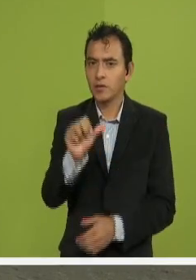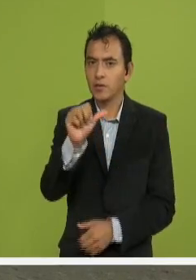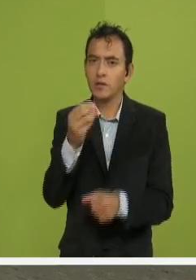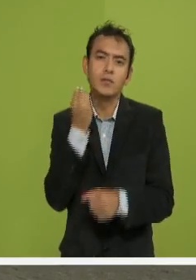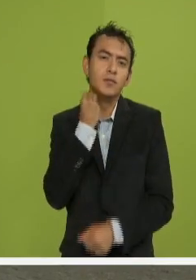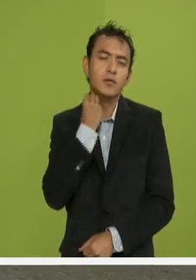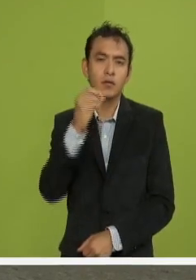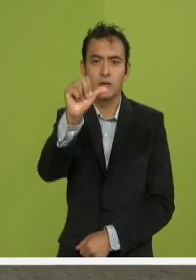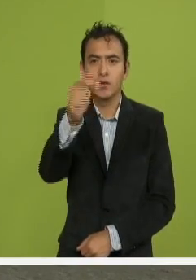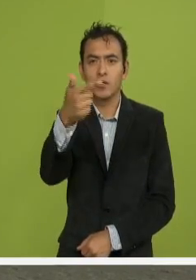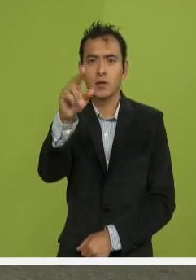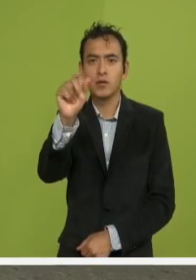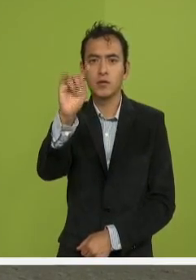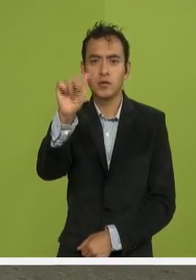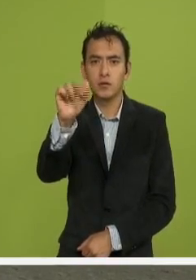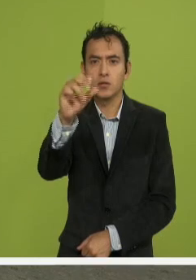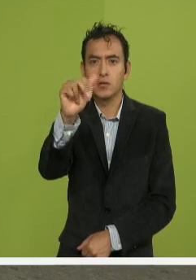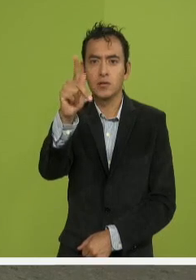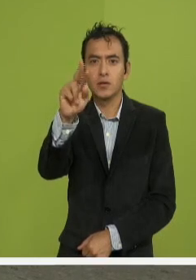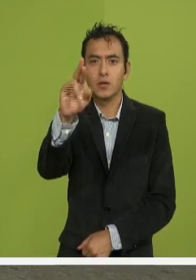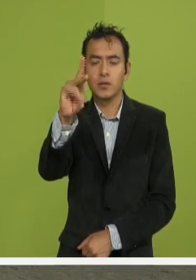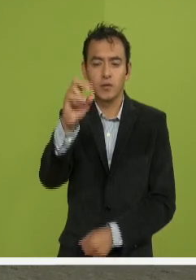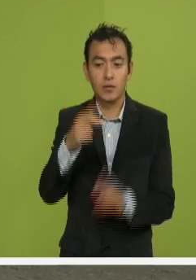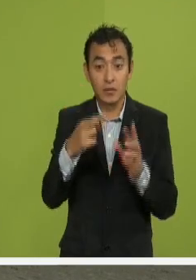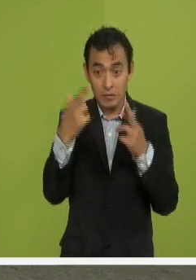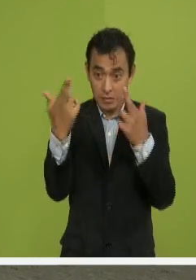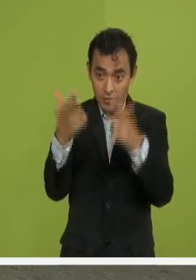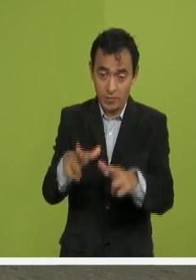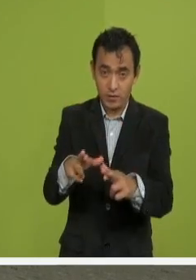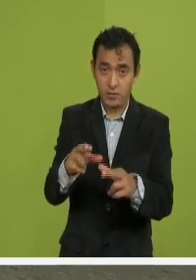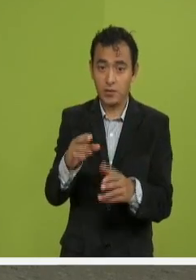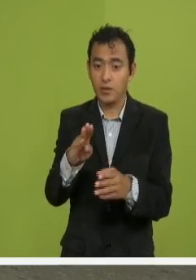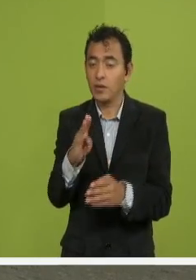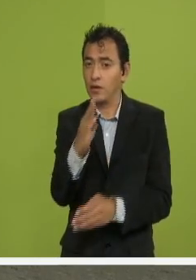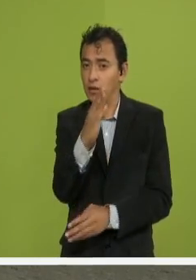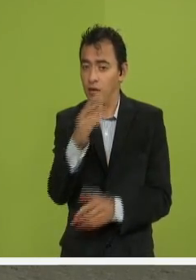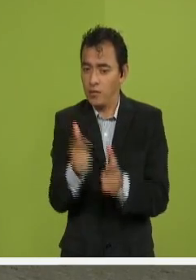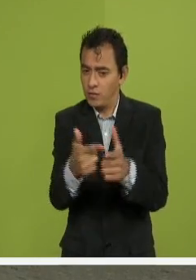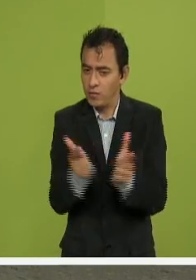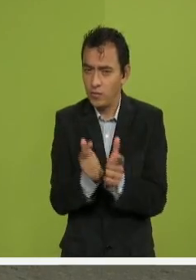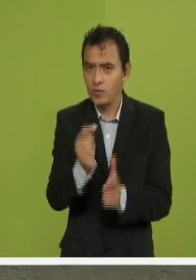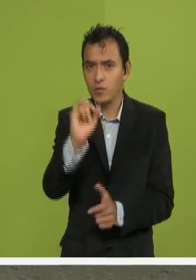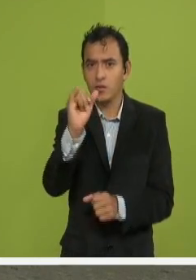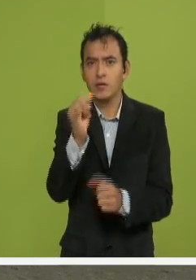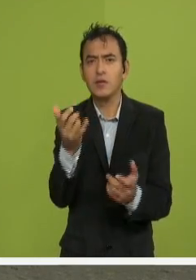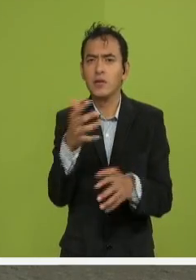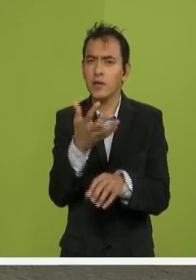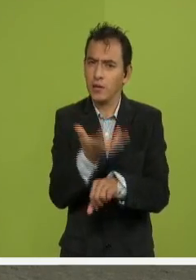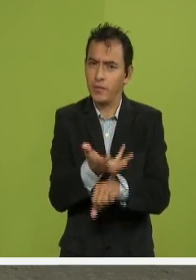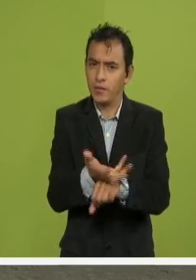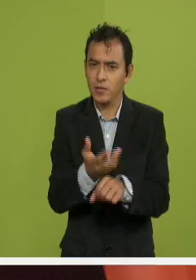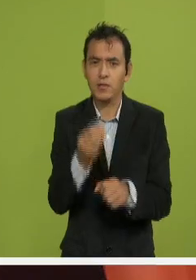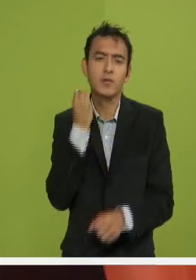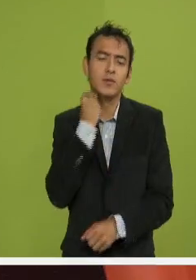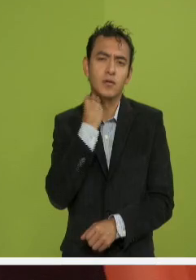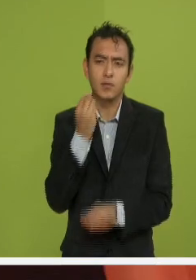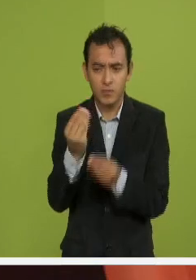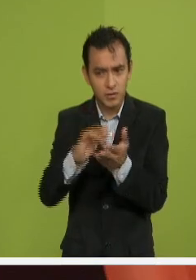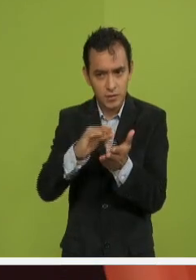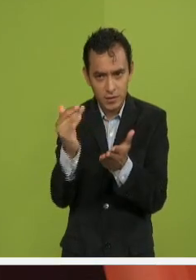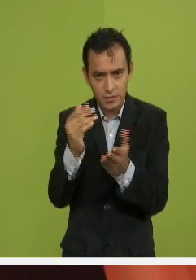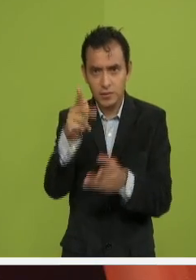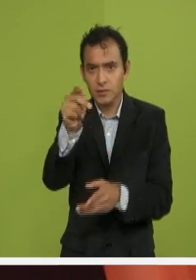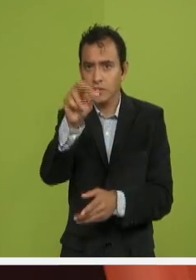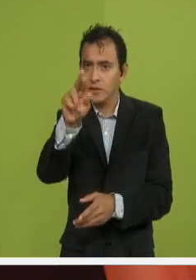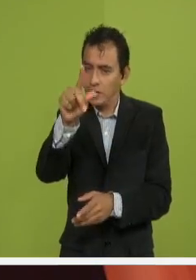Agustín Carpio Pérez. Él es representante en el estado de Veracruz de la Barra Interamericana de Abogados. Agustín, qué gusto verte. Gracias. Gracias, muchas gracias, Carla. Gracias